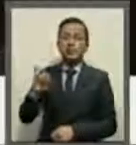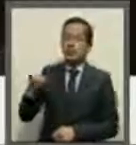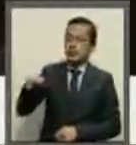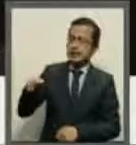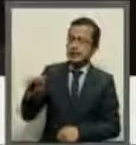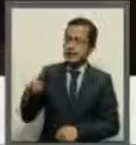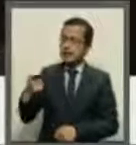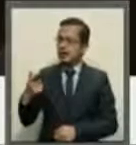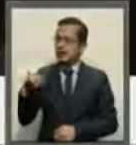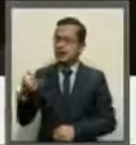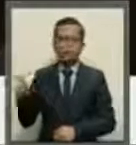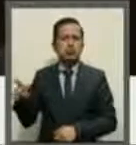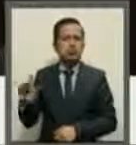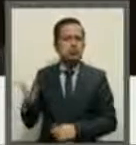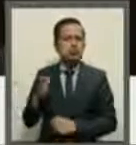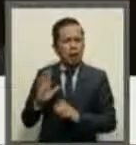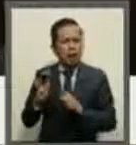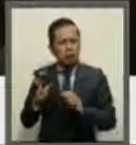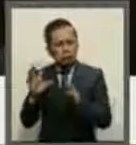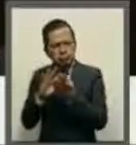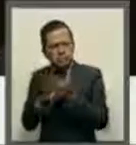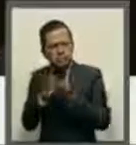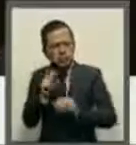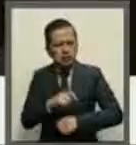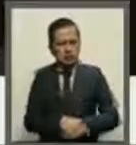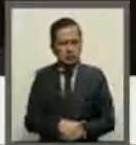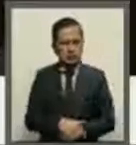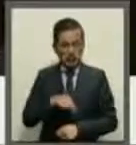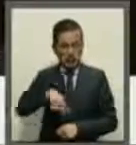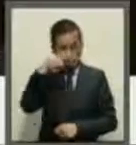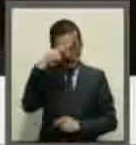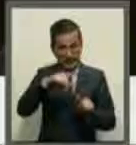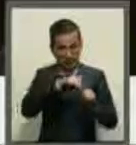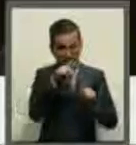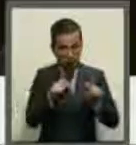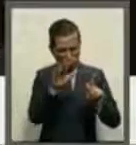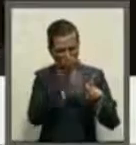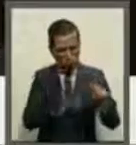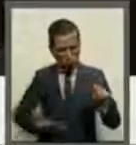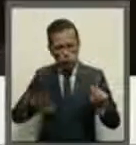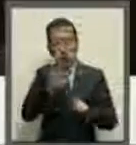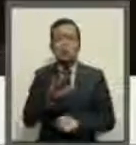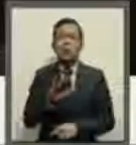y Geografía ha explicado que en México hay